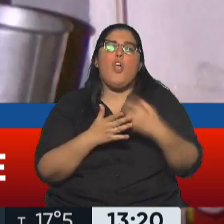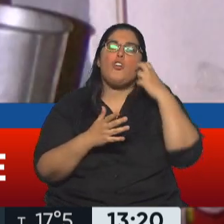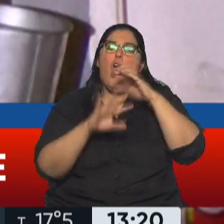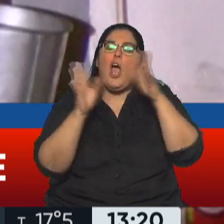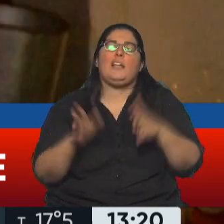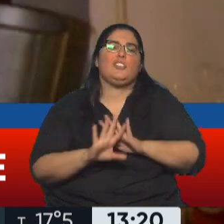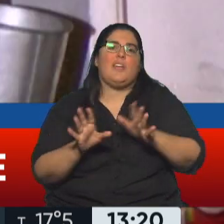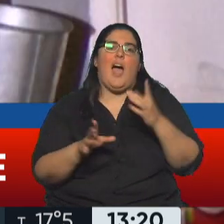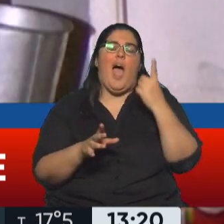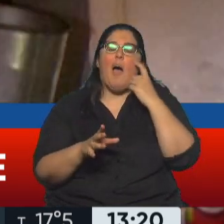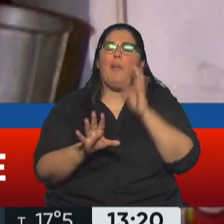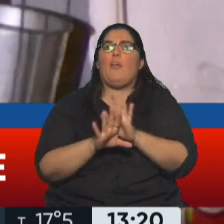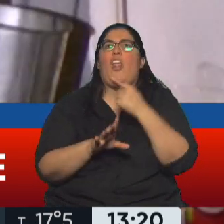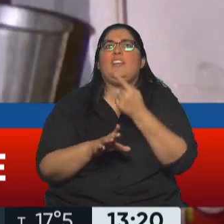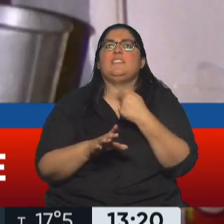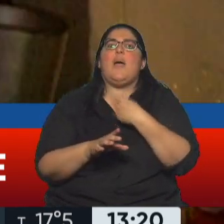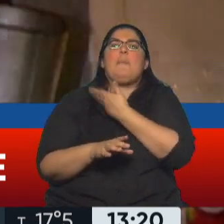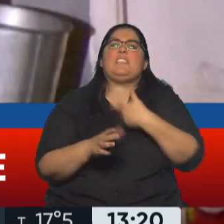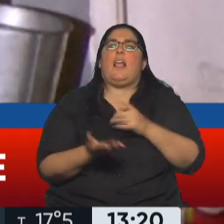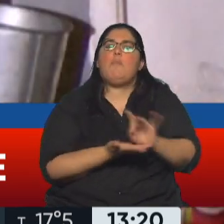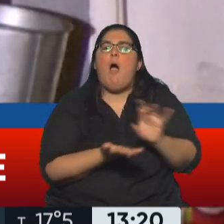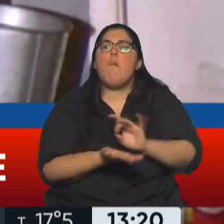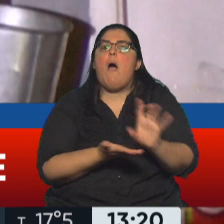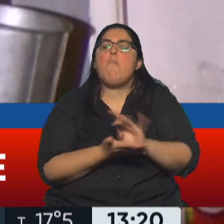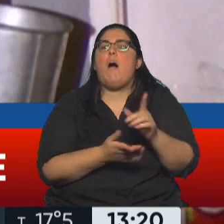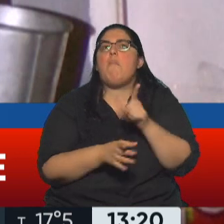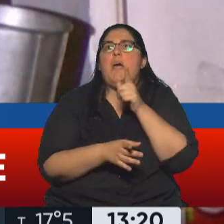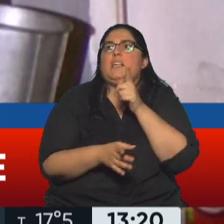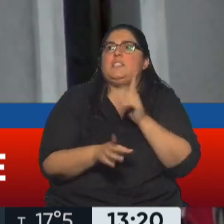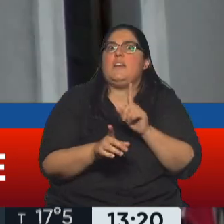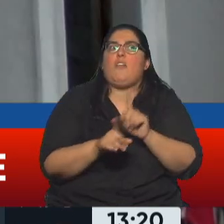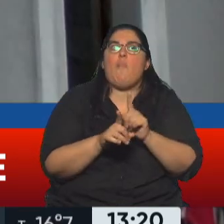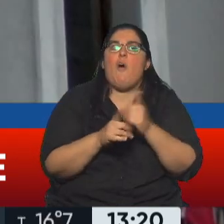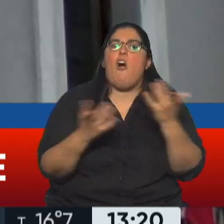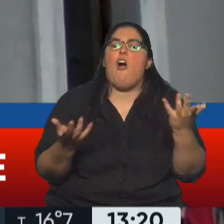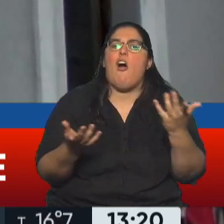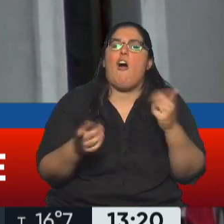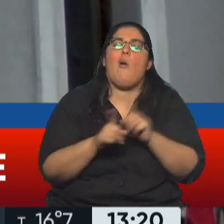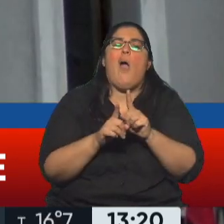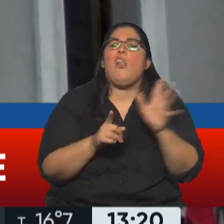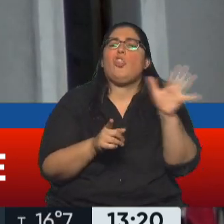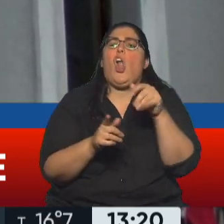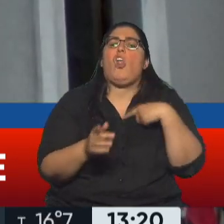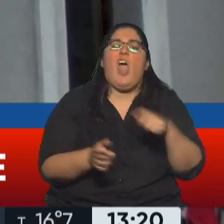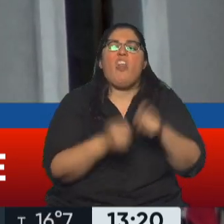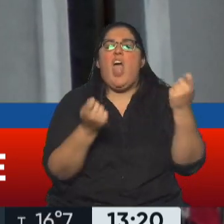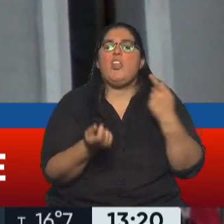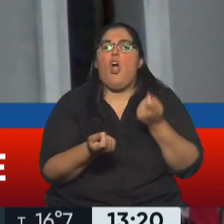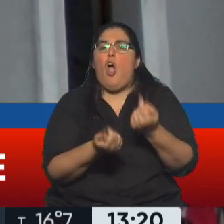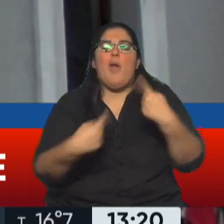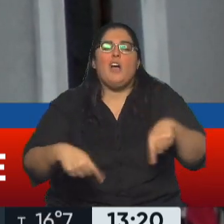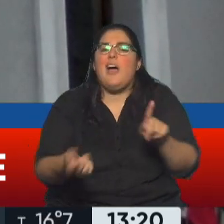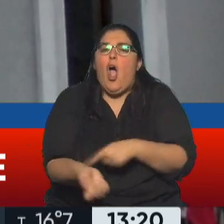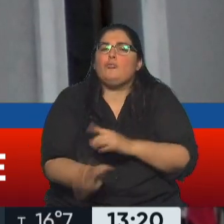que creen que vacar al presidente de la República es casi es como comprar el periódico todos los días y están en